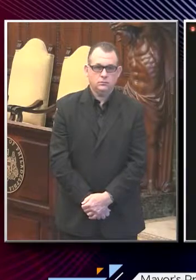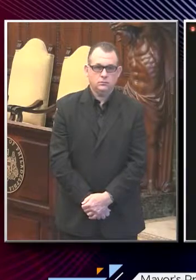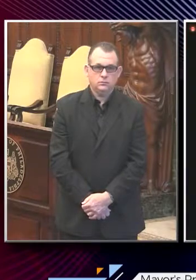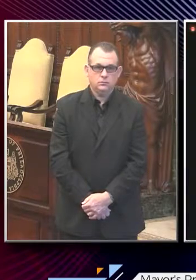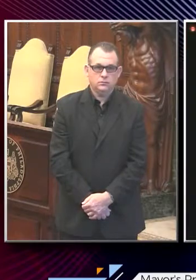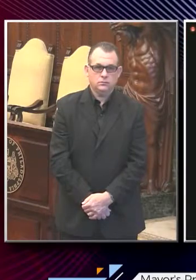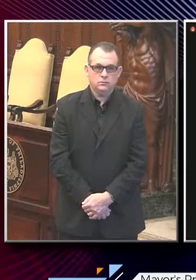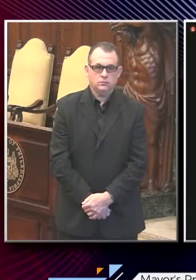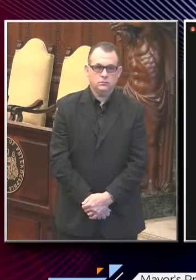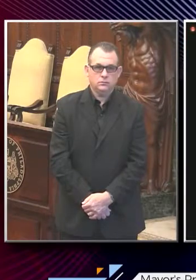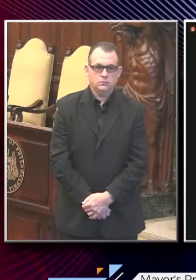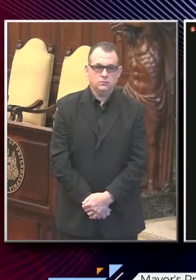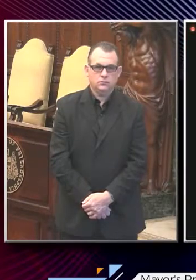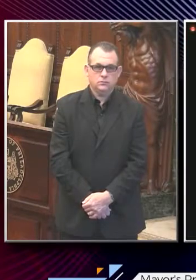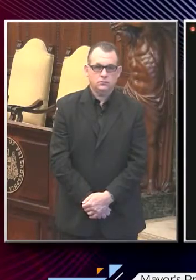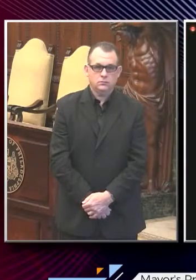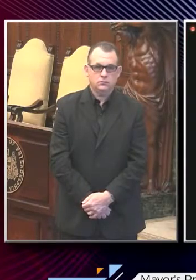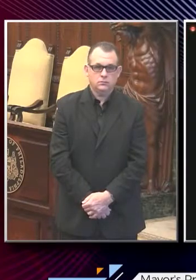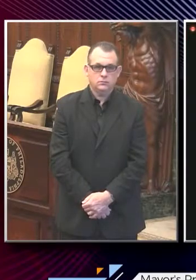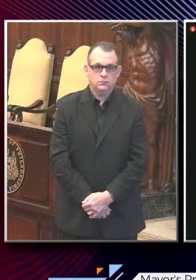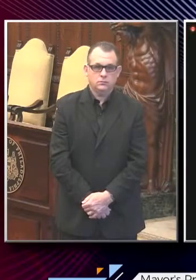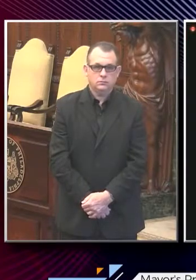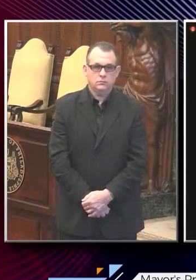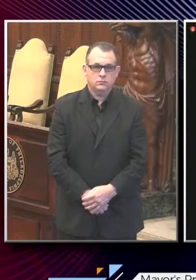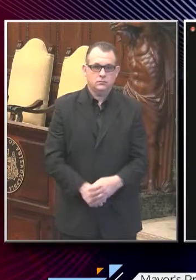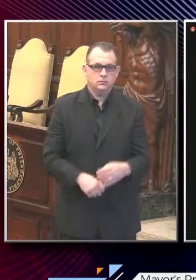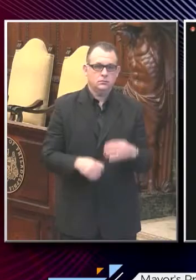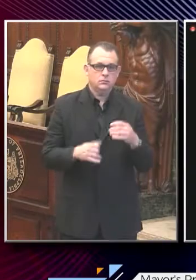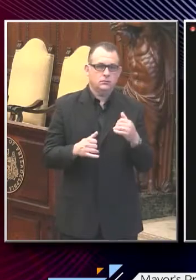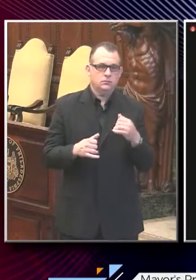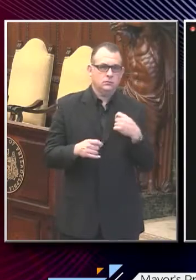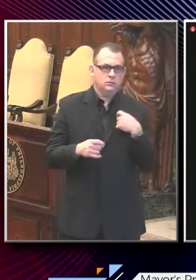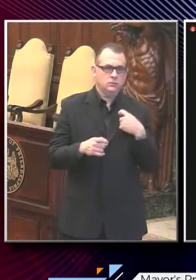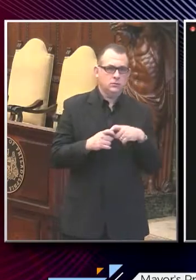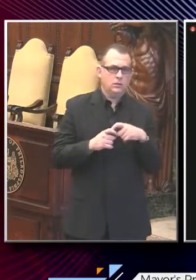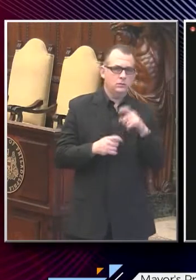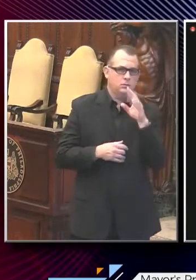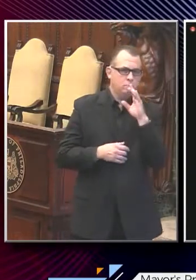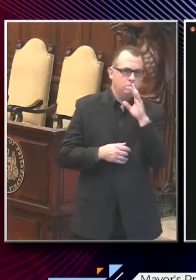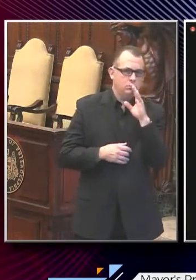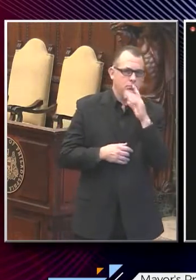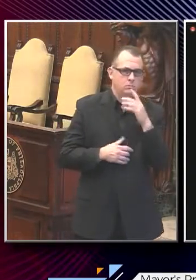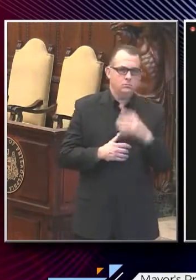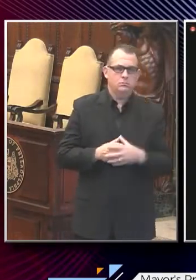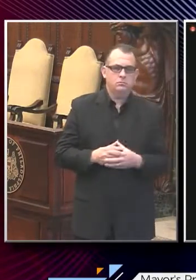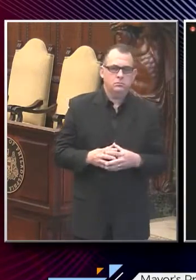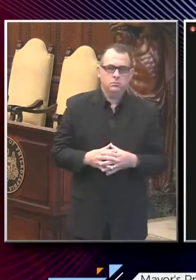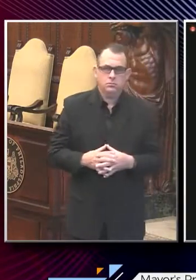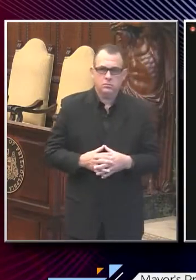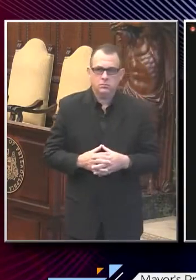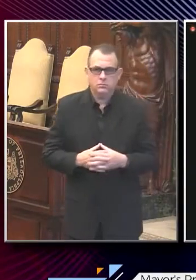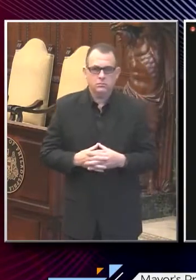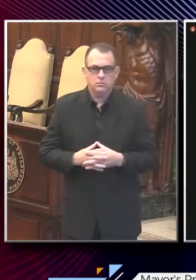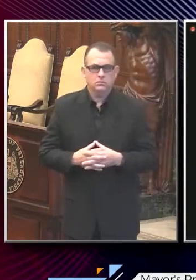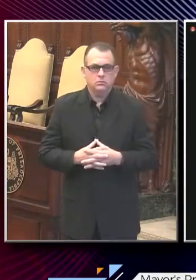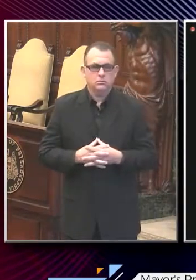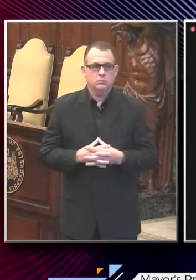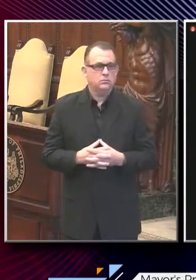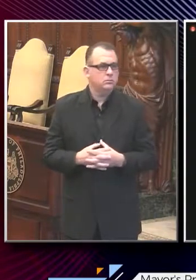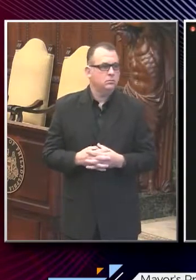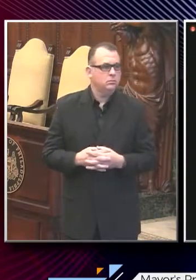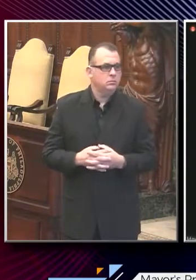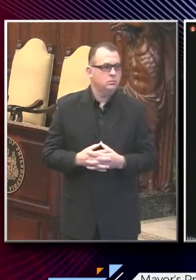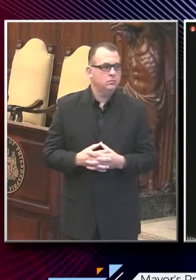Okay. Gracias, Armando. si él tiene algún mensaje que quiere, o el alcalde que quieren compartir con los dueños de negocios que estaban